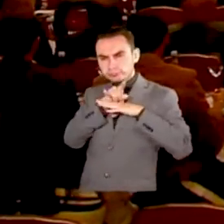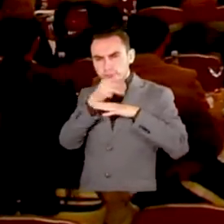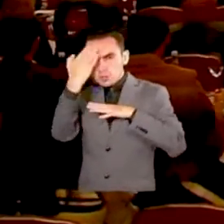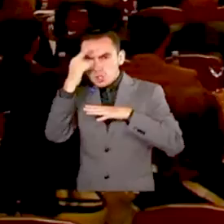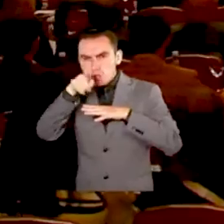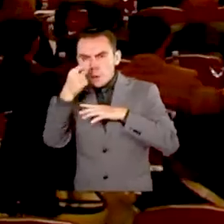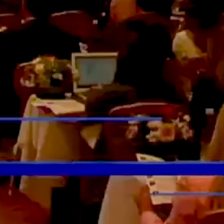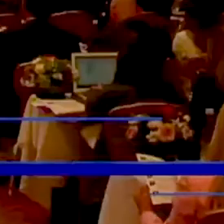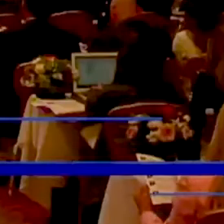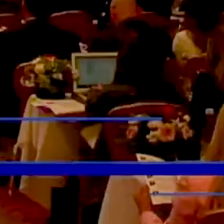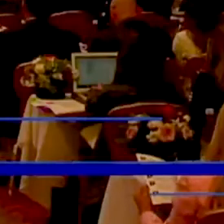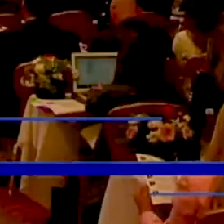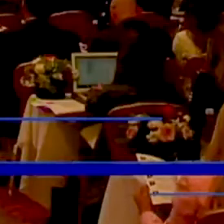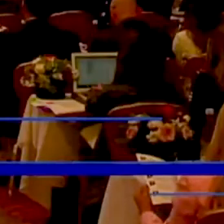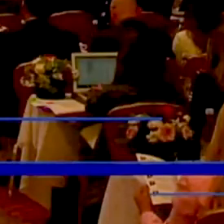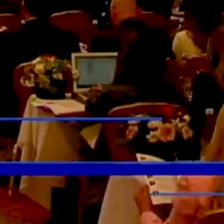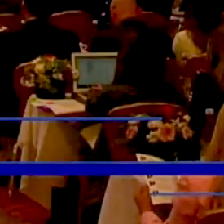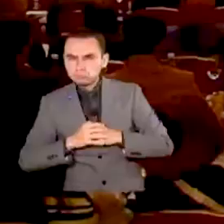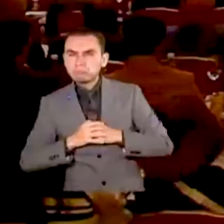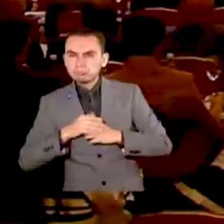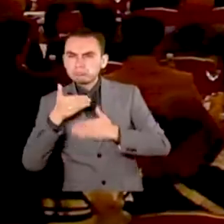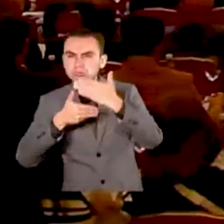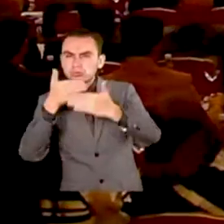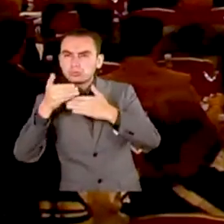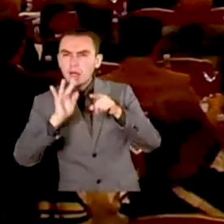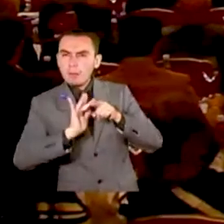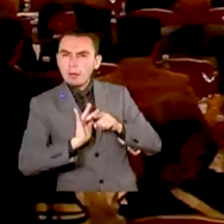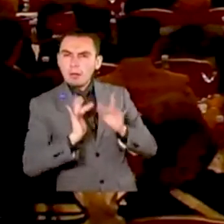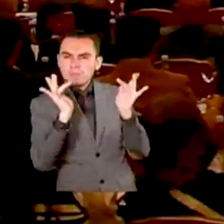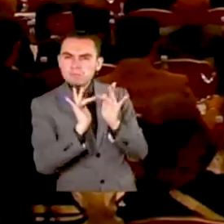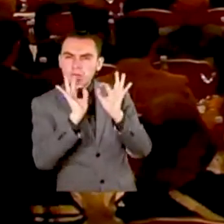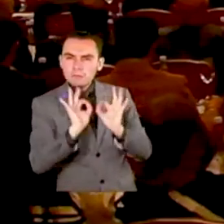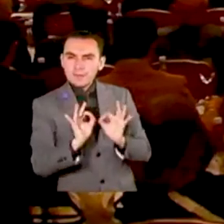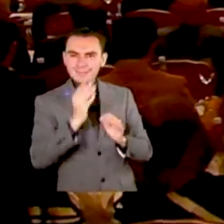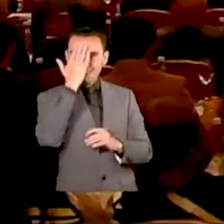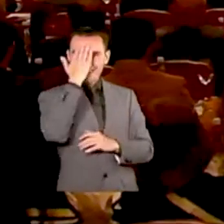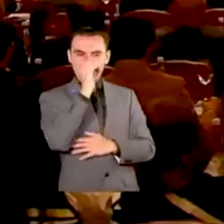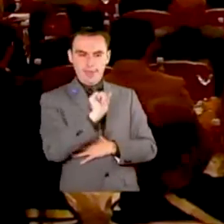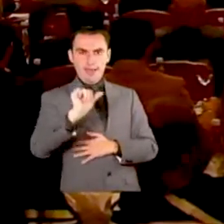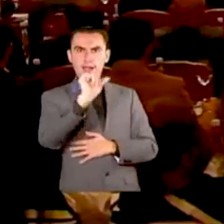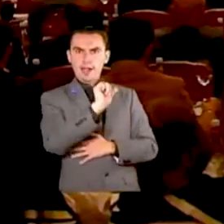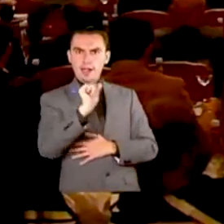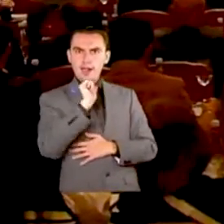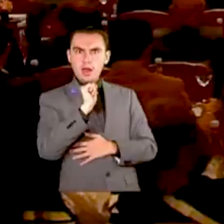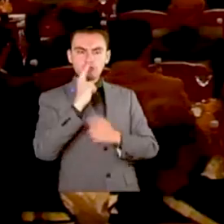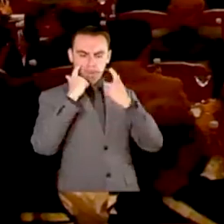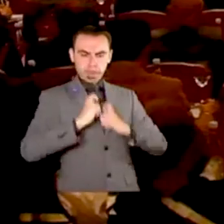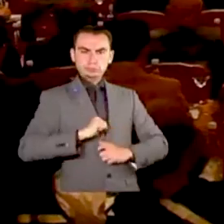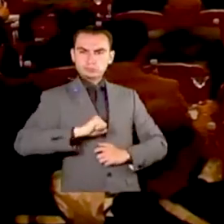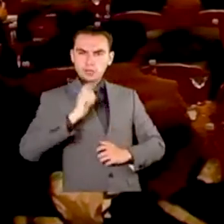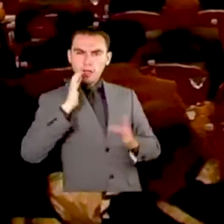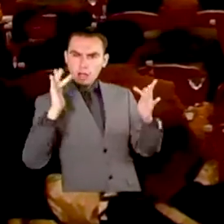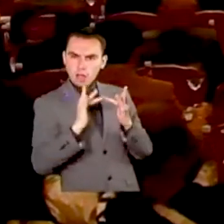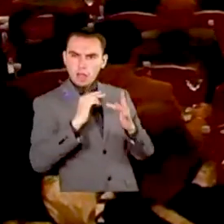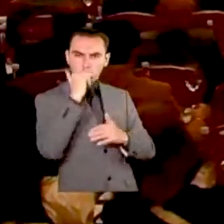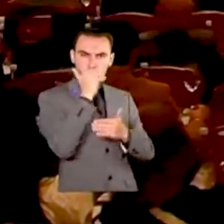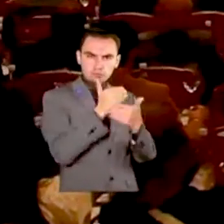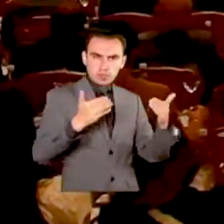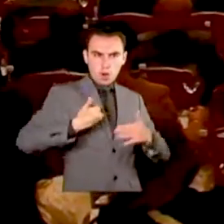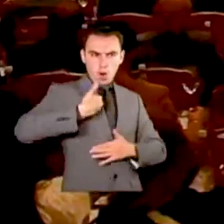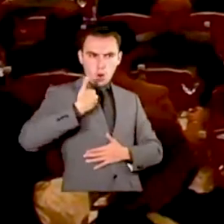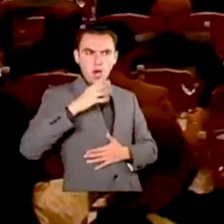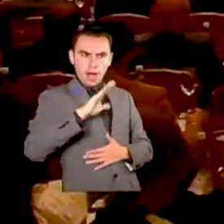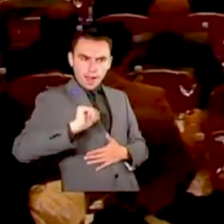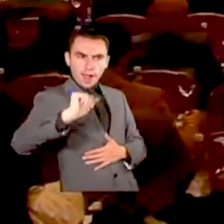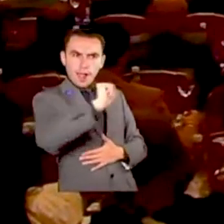de esas políticas públicas de los derechos de las mujeres, niñas y adolescentes del país,